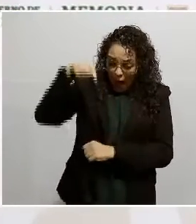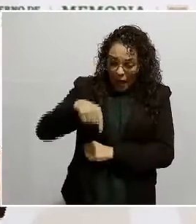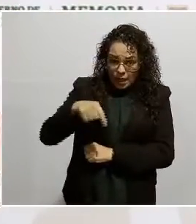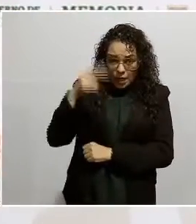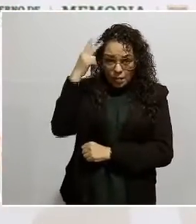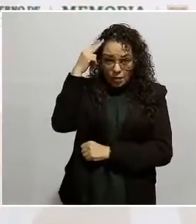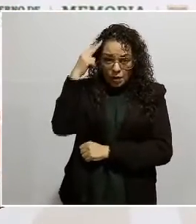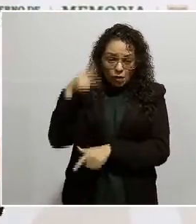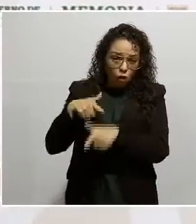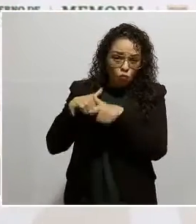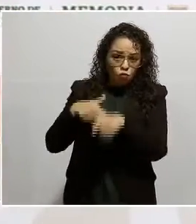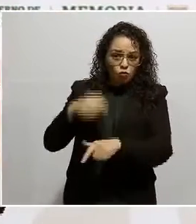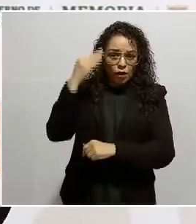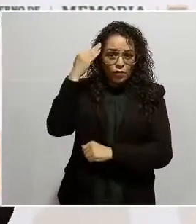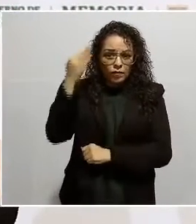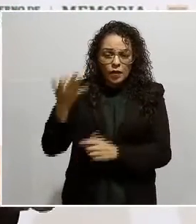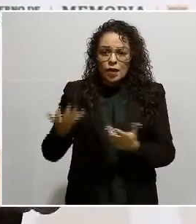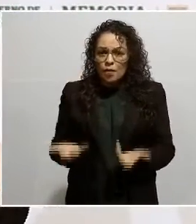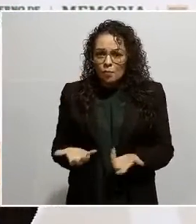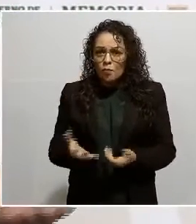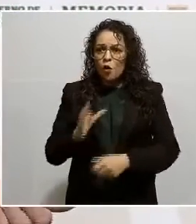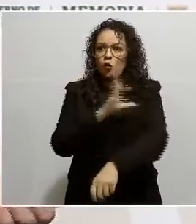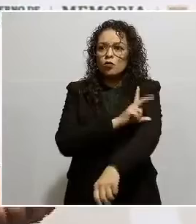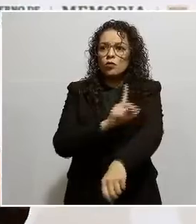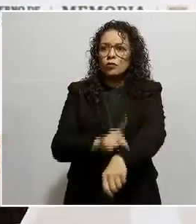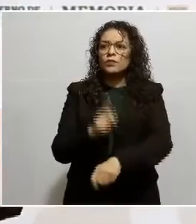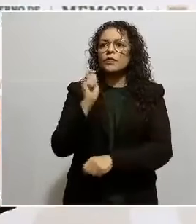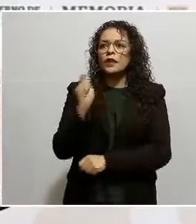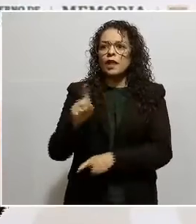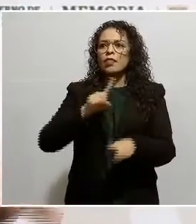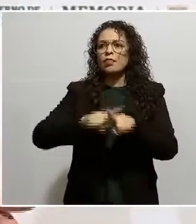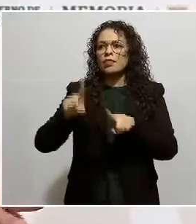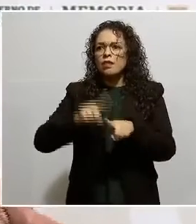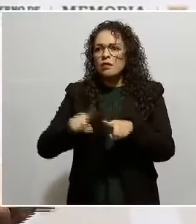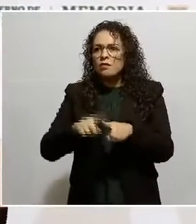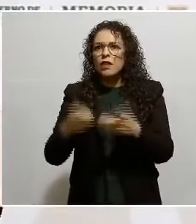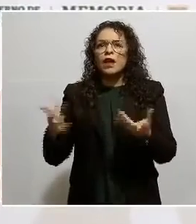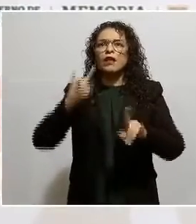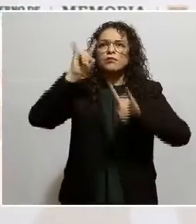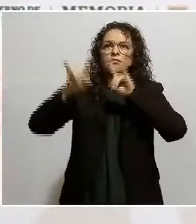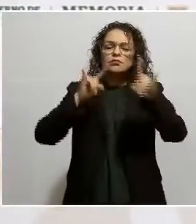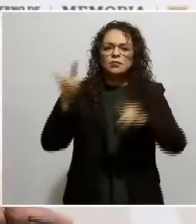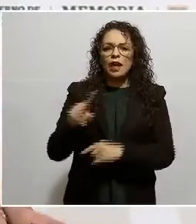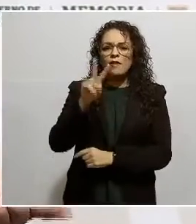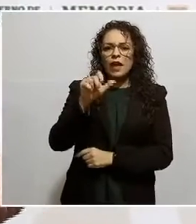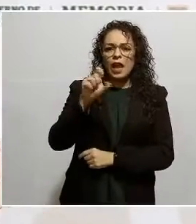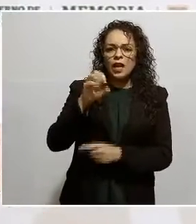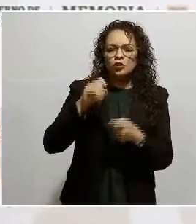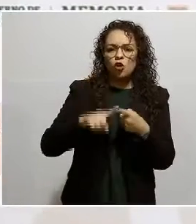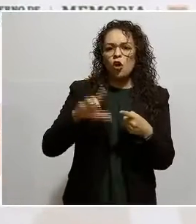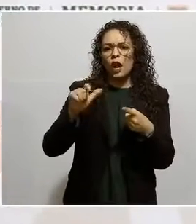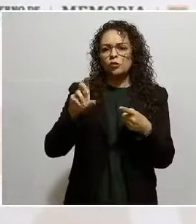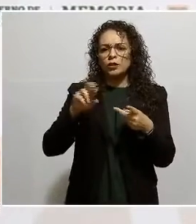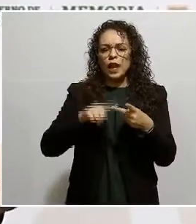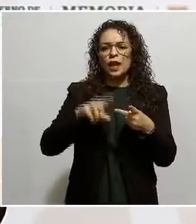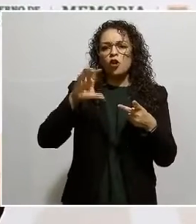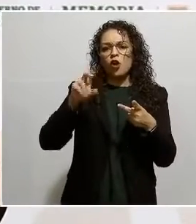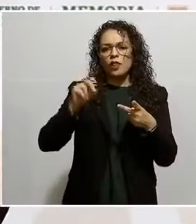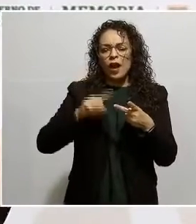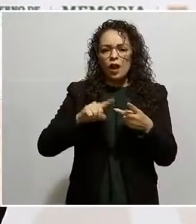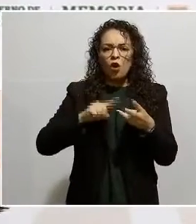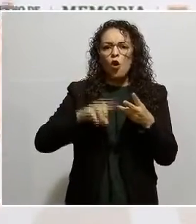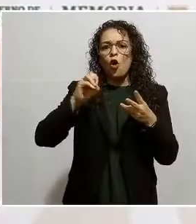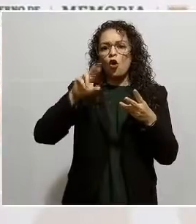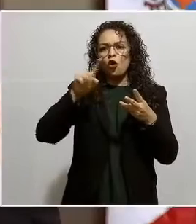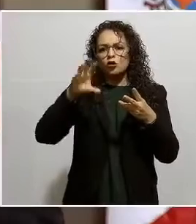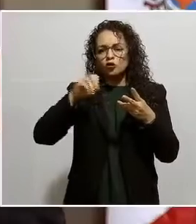Artes, organizando las inolvidables muestras de Velasco, Clausel, Cordero, Orozco y el